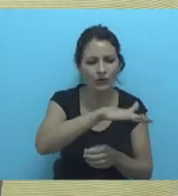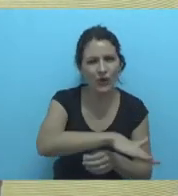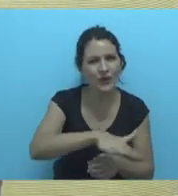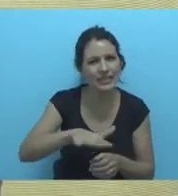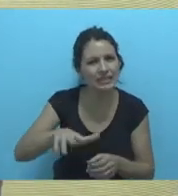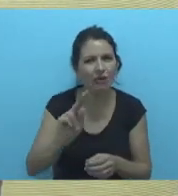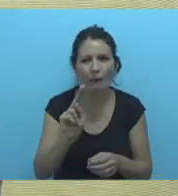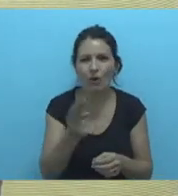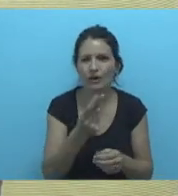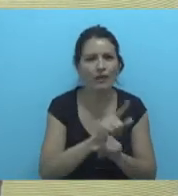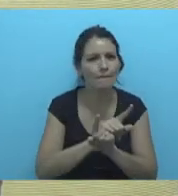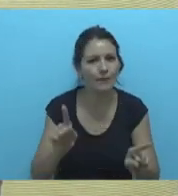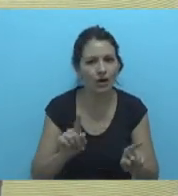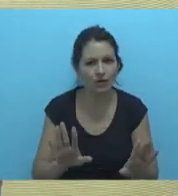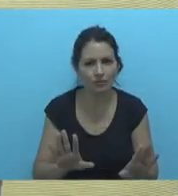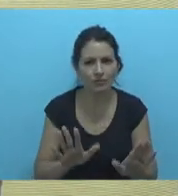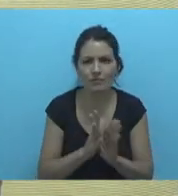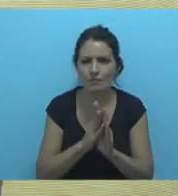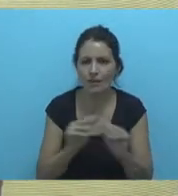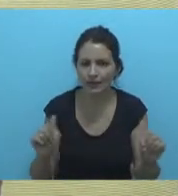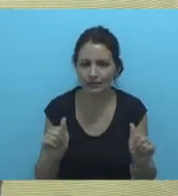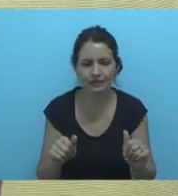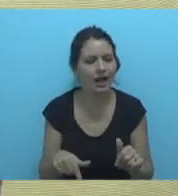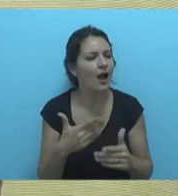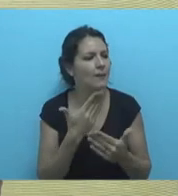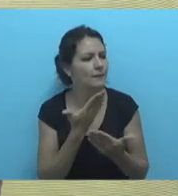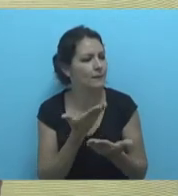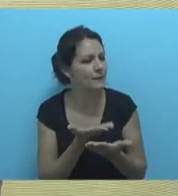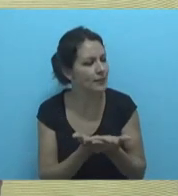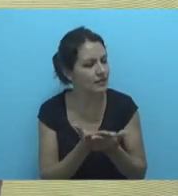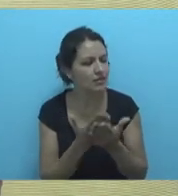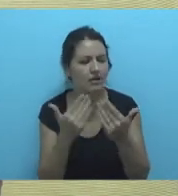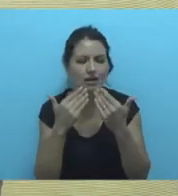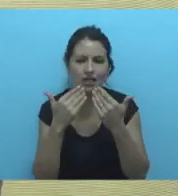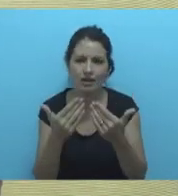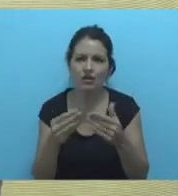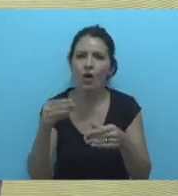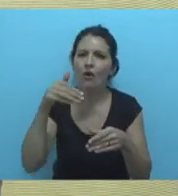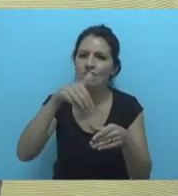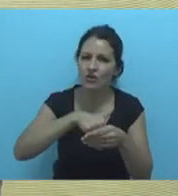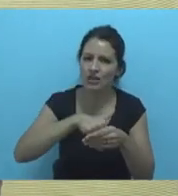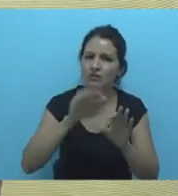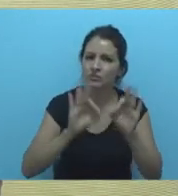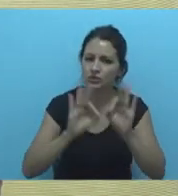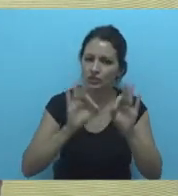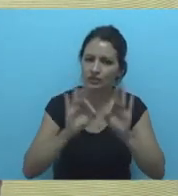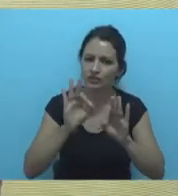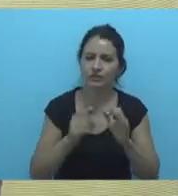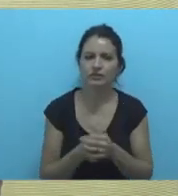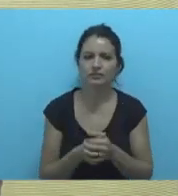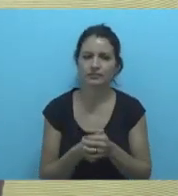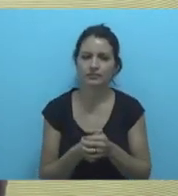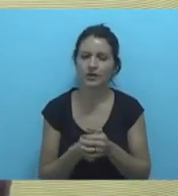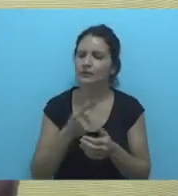ni una Valentina menos. Les pedimos y le agradecemos en este caso a todos los pares el acompañamiento del proyecto